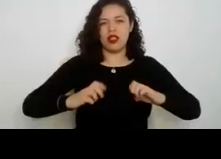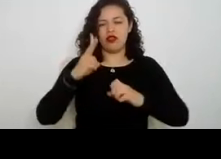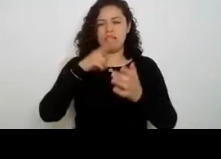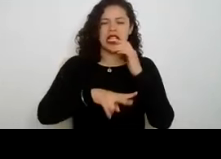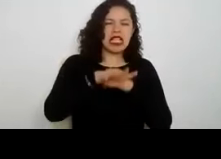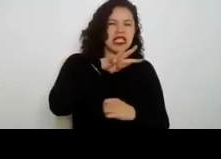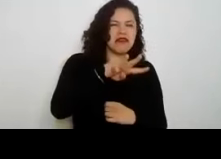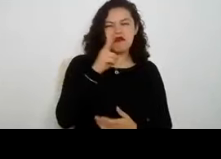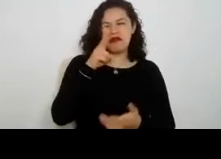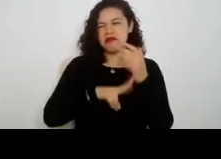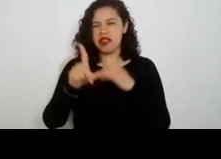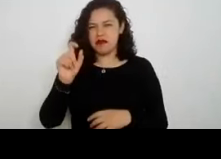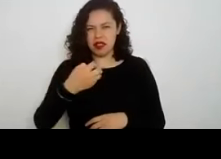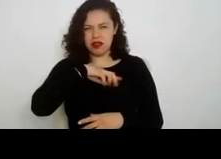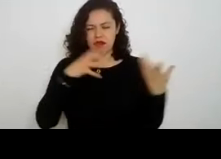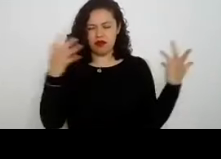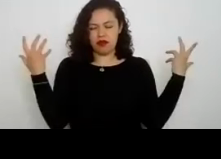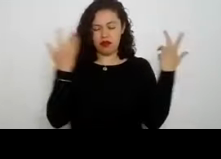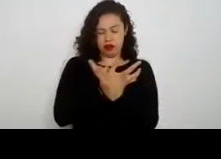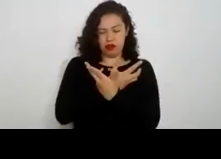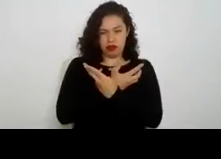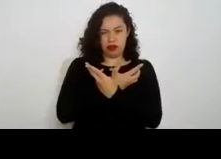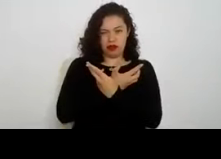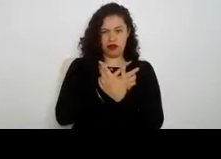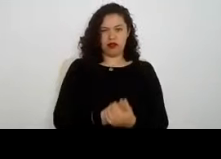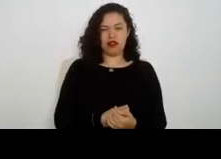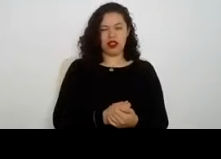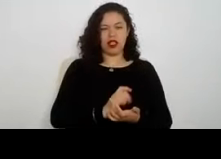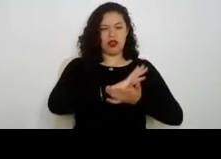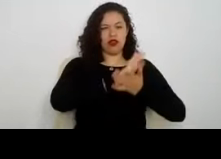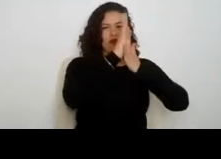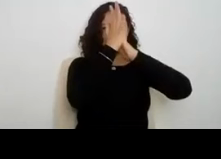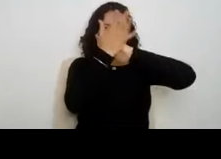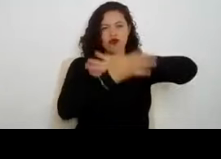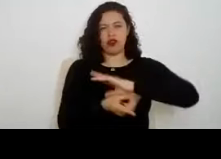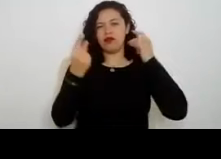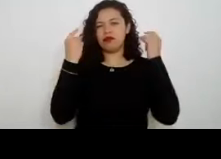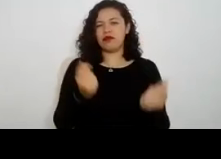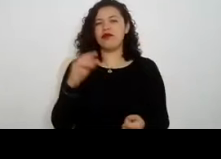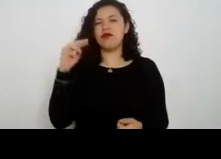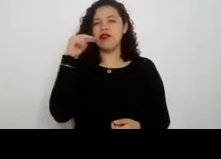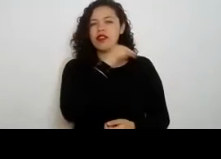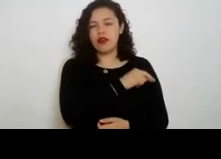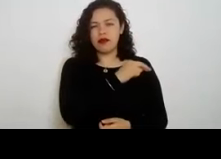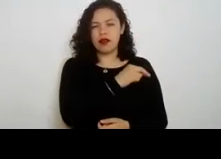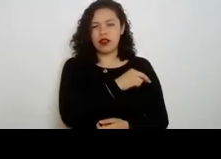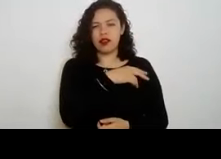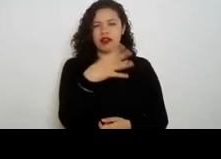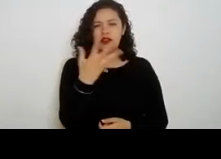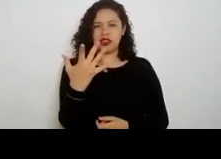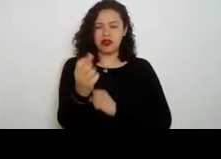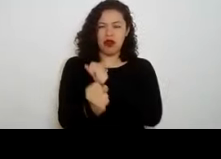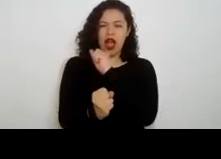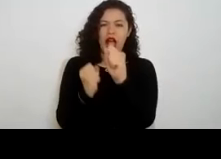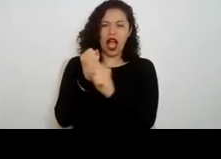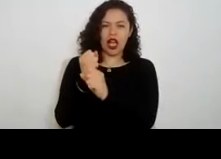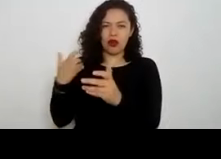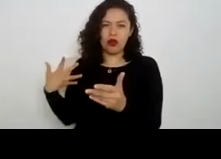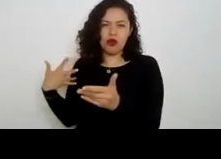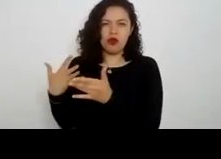pues, como les decía, esta transformación digital aceleró pues, al mercado unos 5 años. Y pues quienes no estaban haciendo